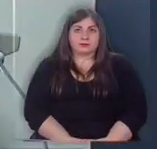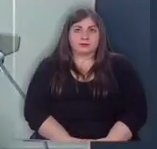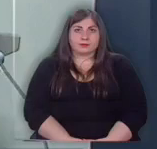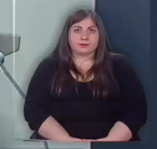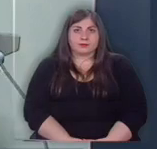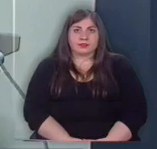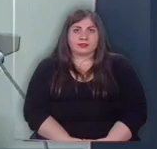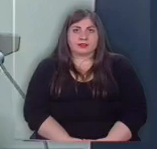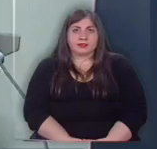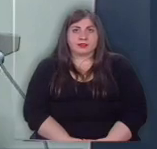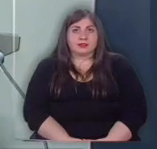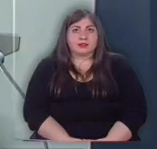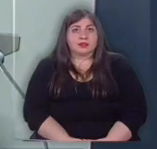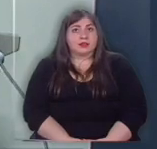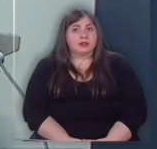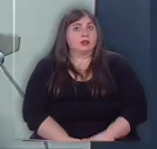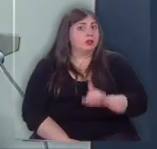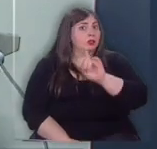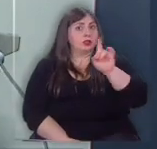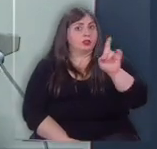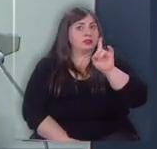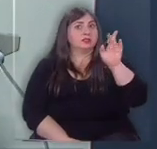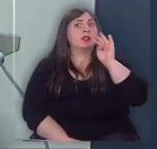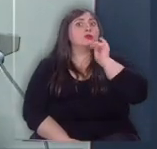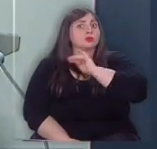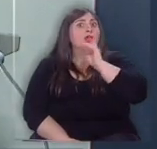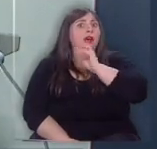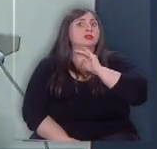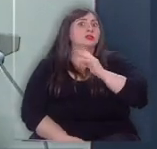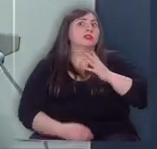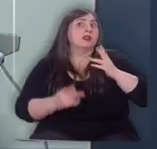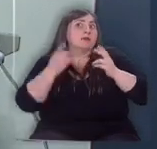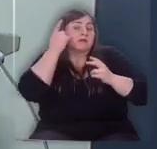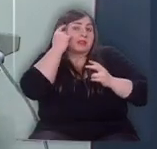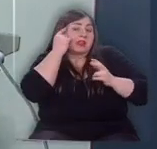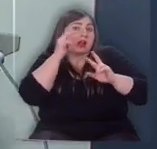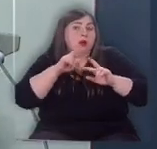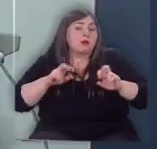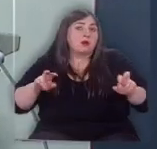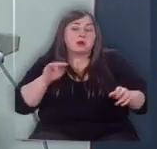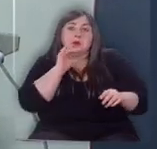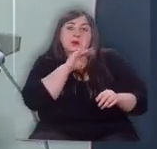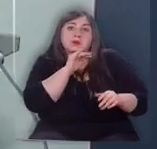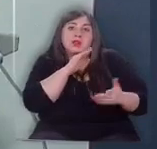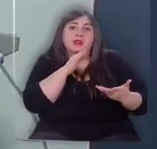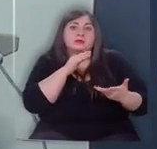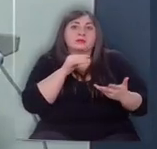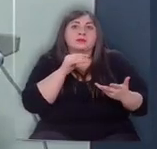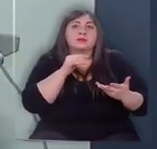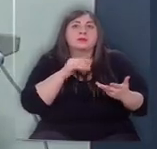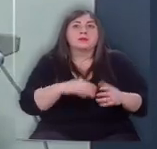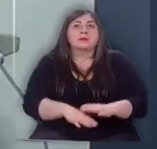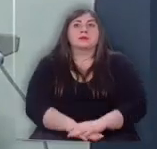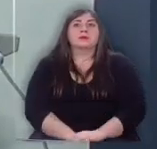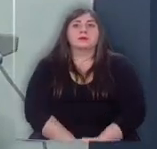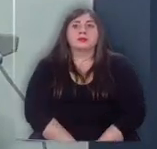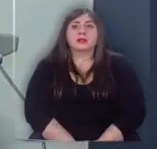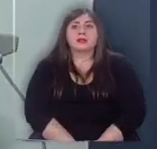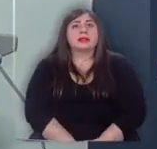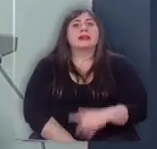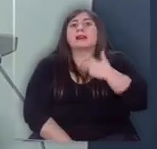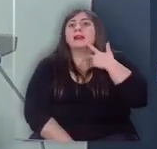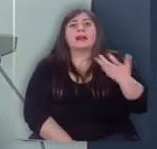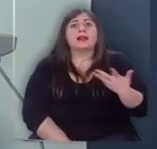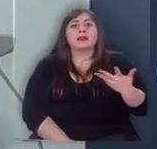Y eso no se está usando y es conveniente analizarla, por lo menos considerarla, que